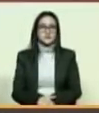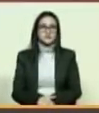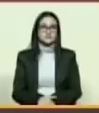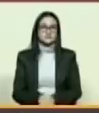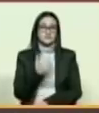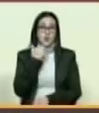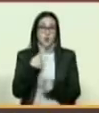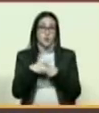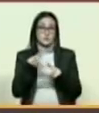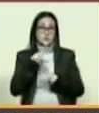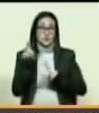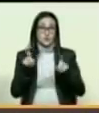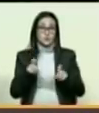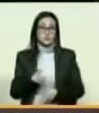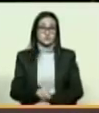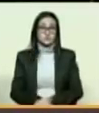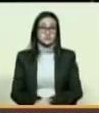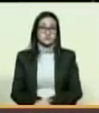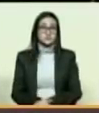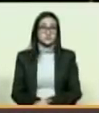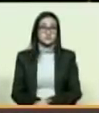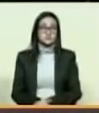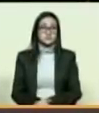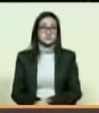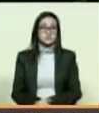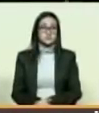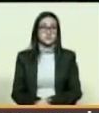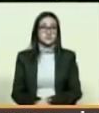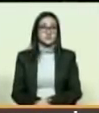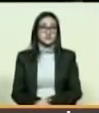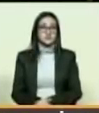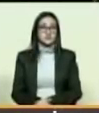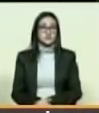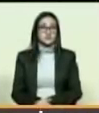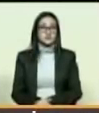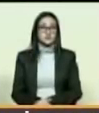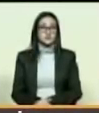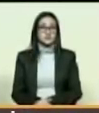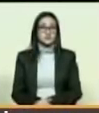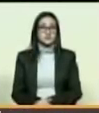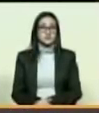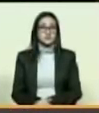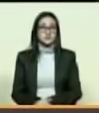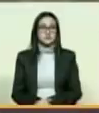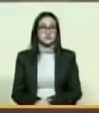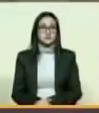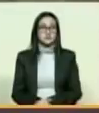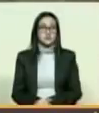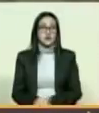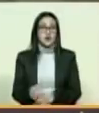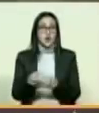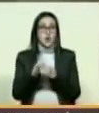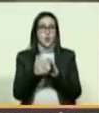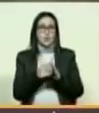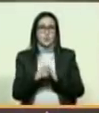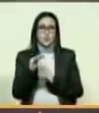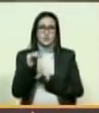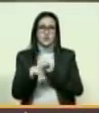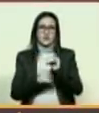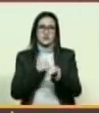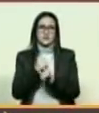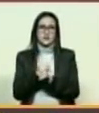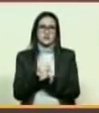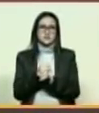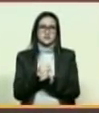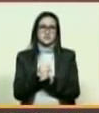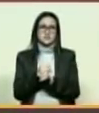¿Alguna otra pregunta? Sí, respecto a la llamada comunidad internacional, que además es muy curioso, porque llaman